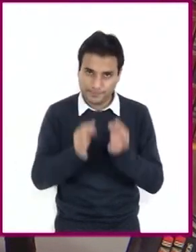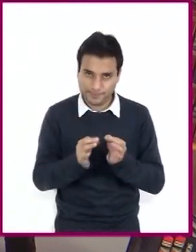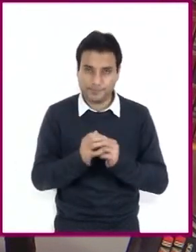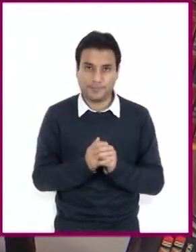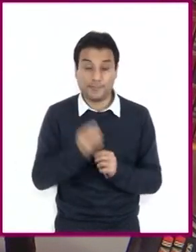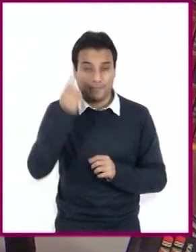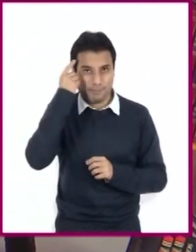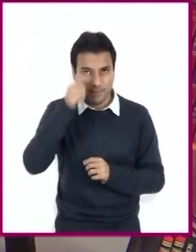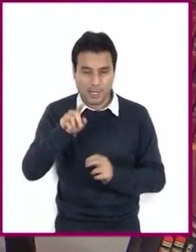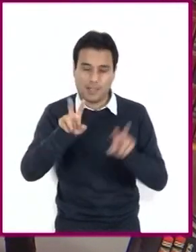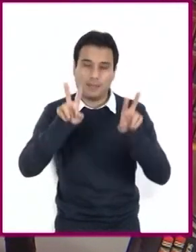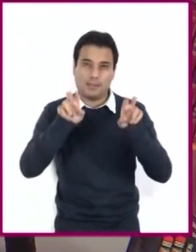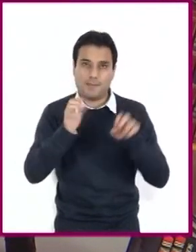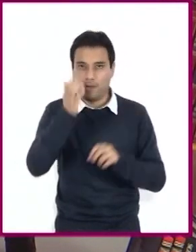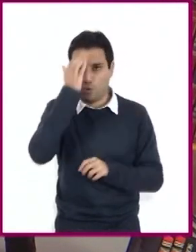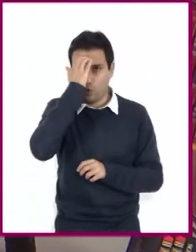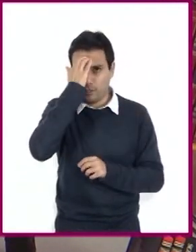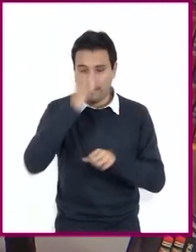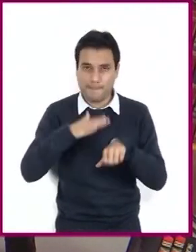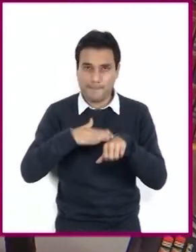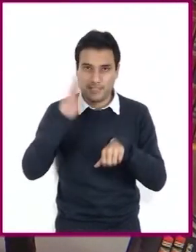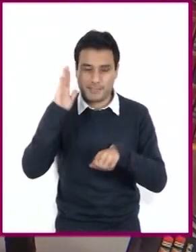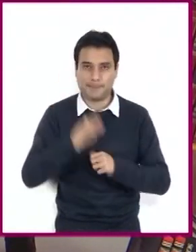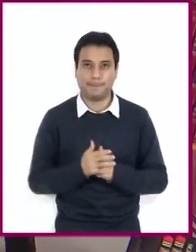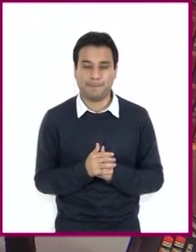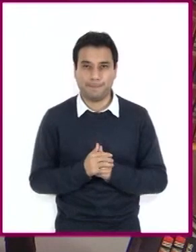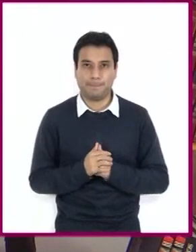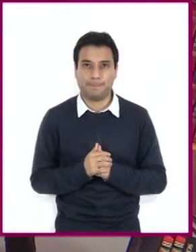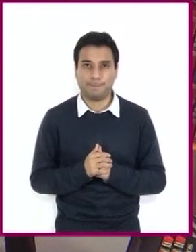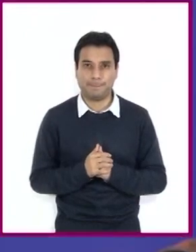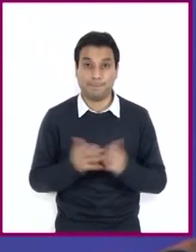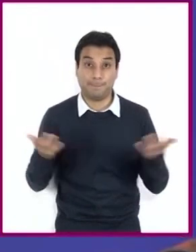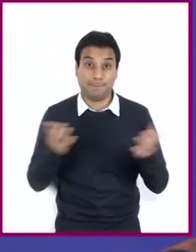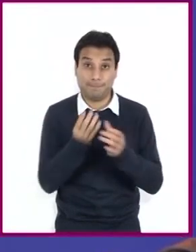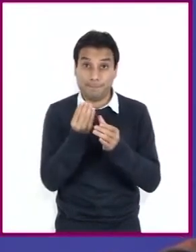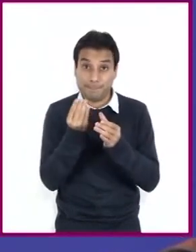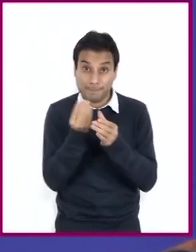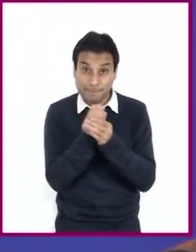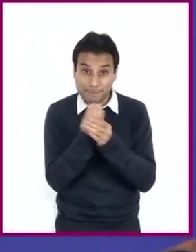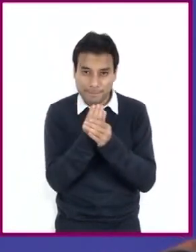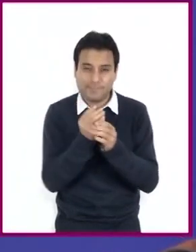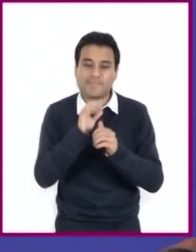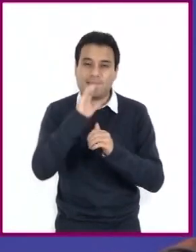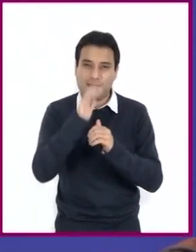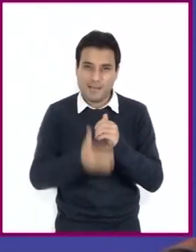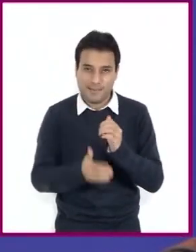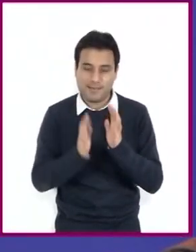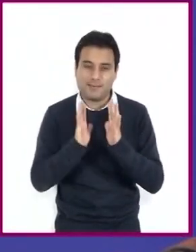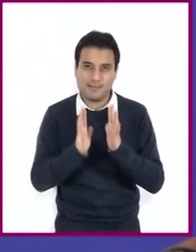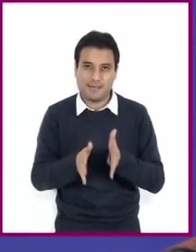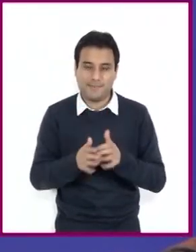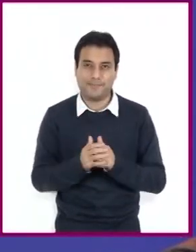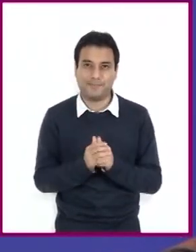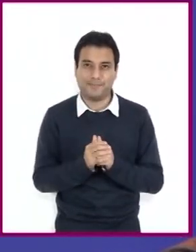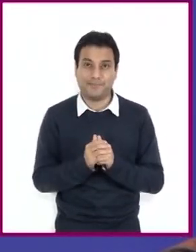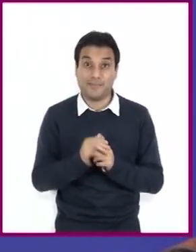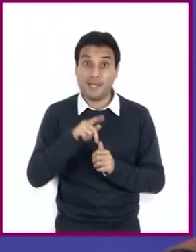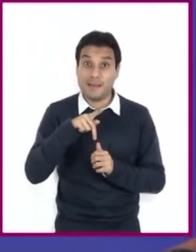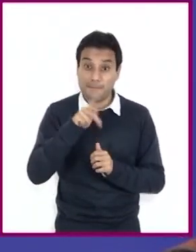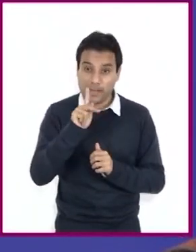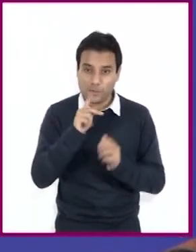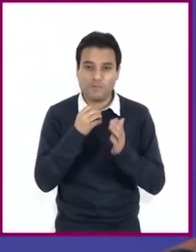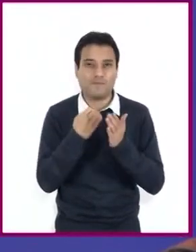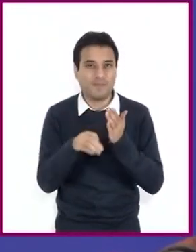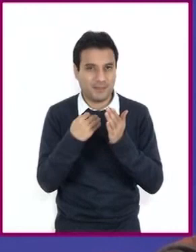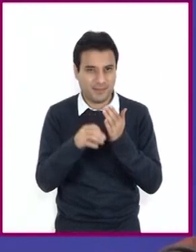para ampliar su conocimiento del tema. Nuestra sesión ha llegado a su fin. Sin embargo,